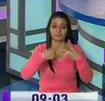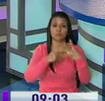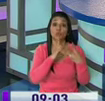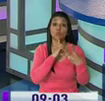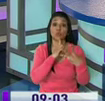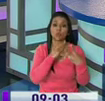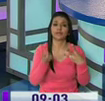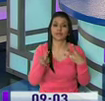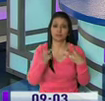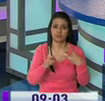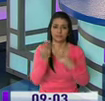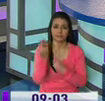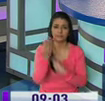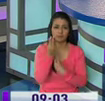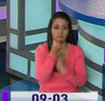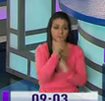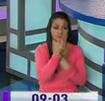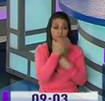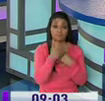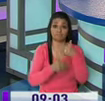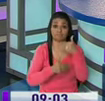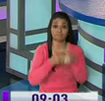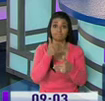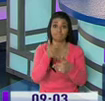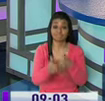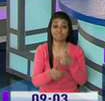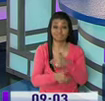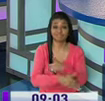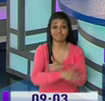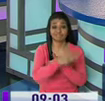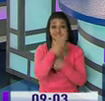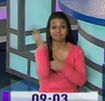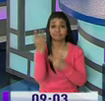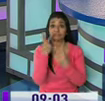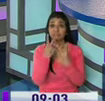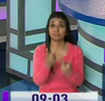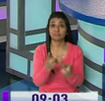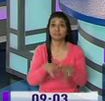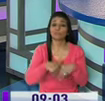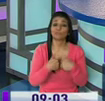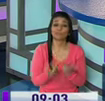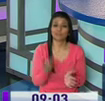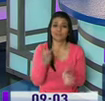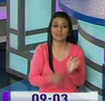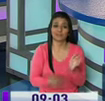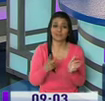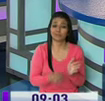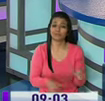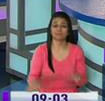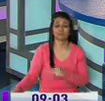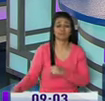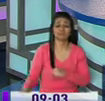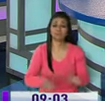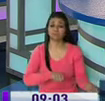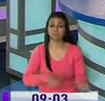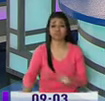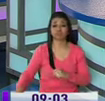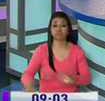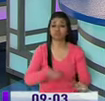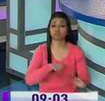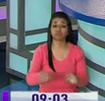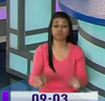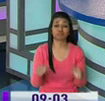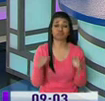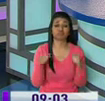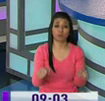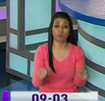se está reportando, y paulatinamente con el trajinar de las horas se va viendo la magnitud de este poderosísimo terremoto dado